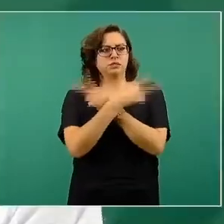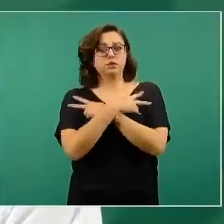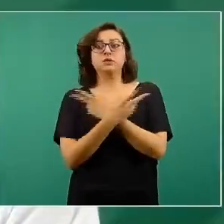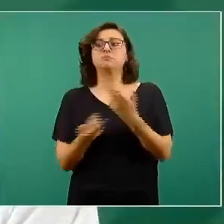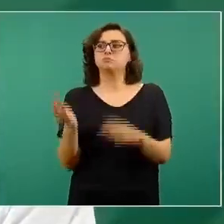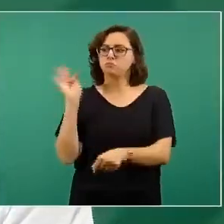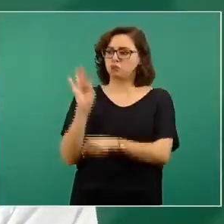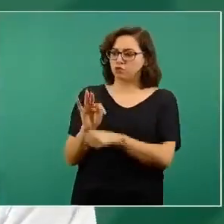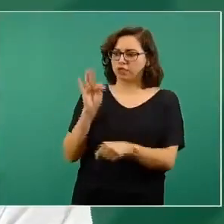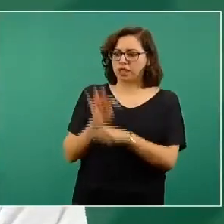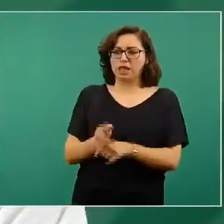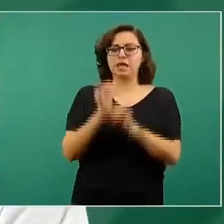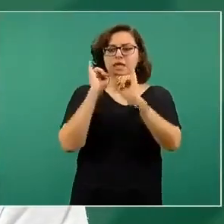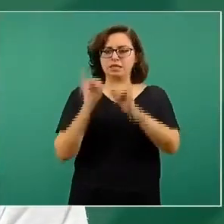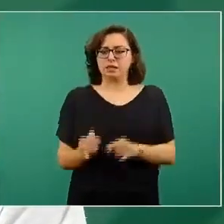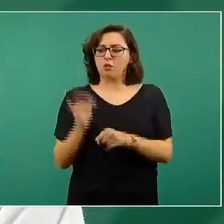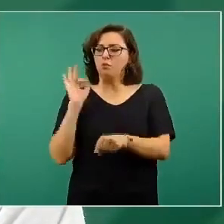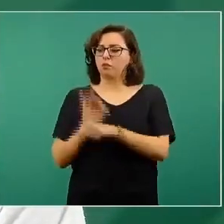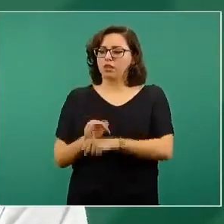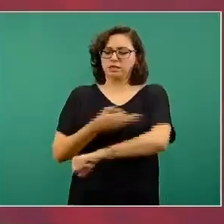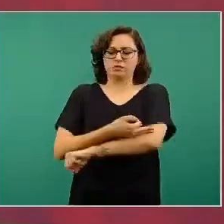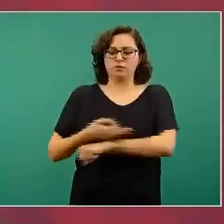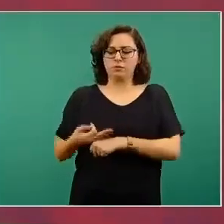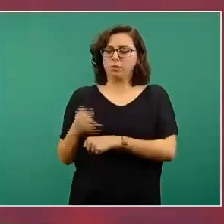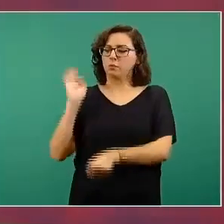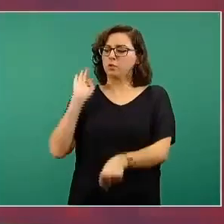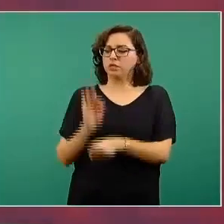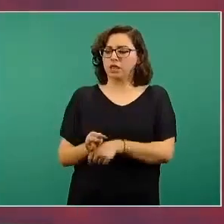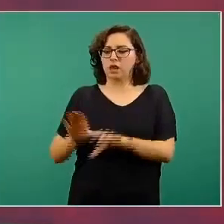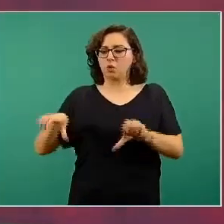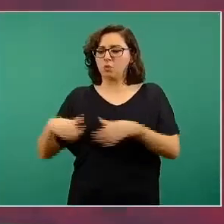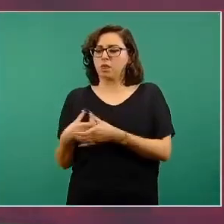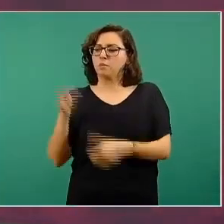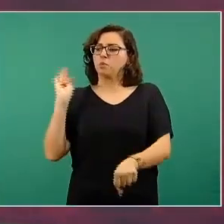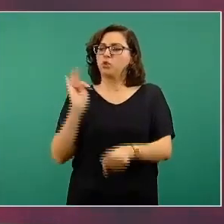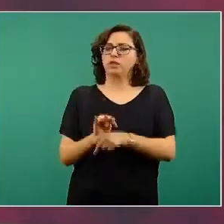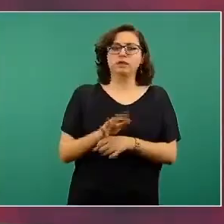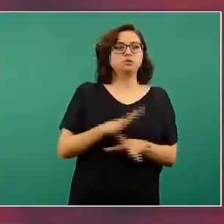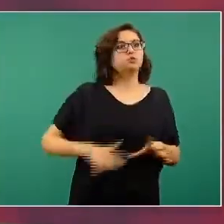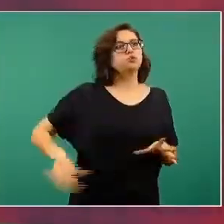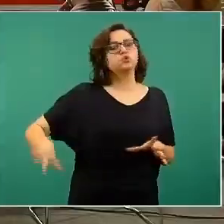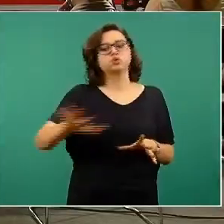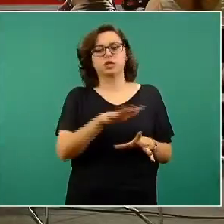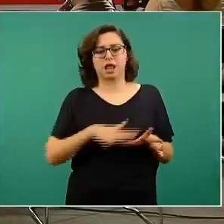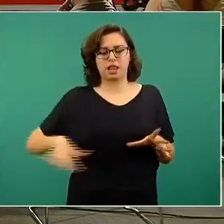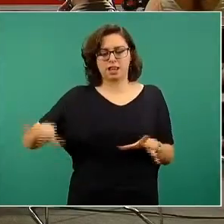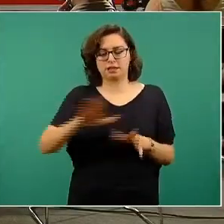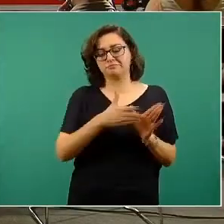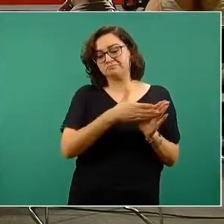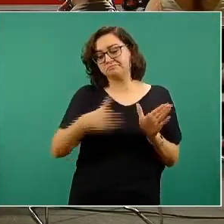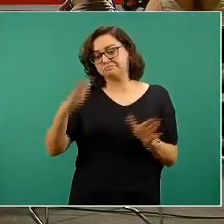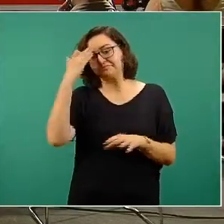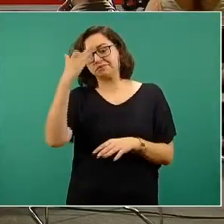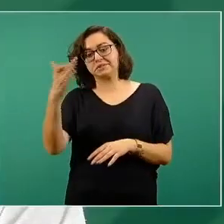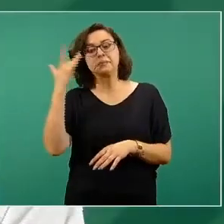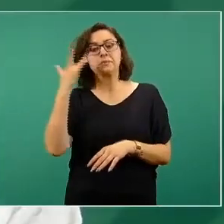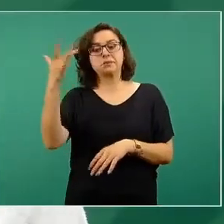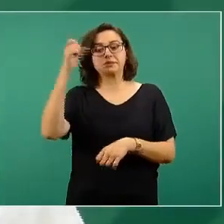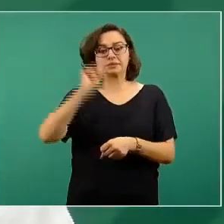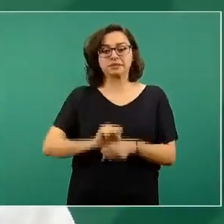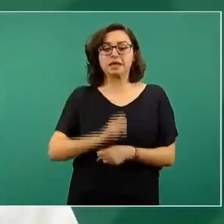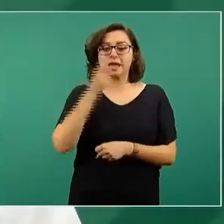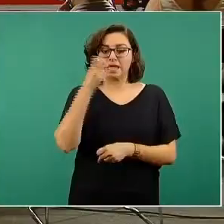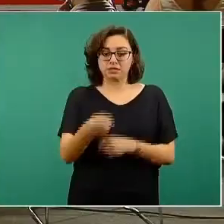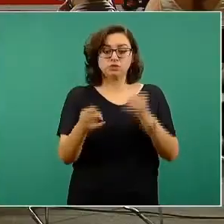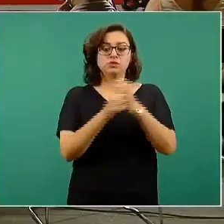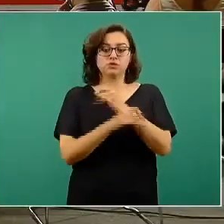individual, familiar, comunitaria y en general social durante la Semana Santa. Ese es el resumen que